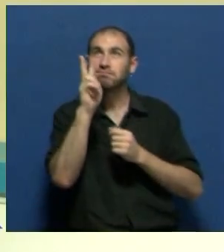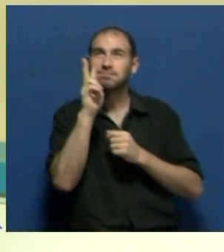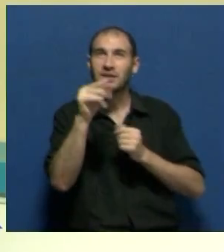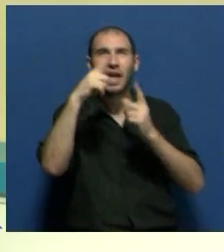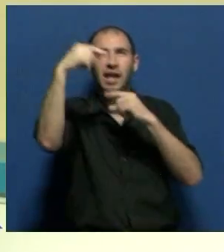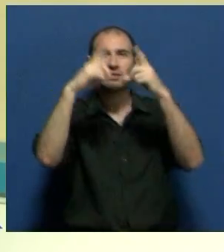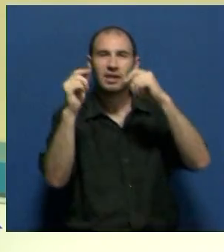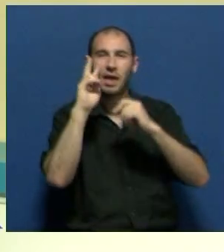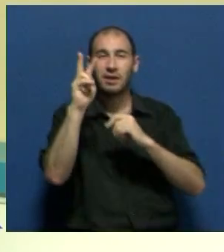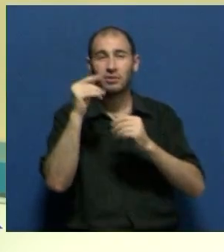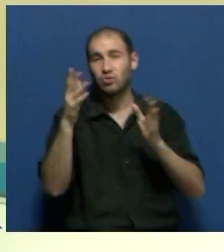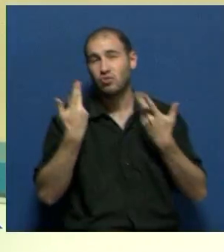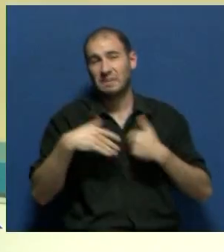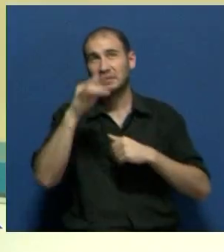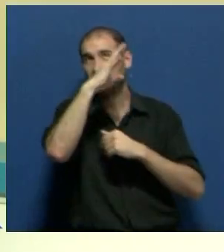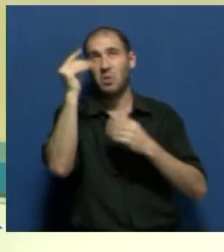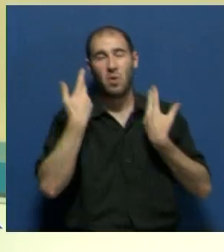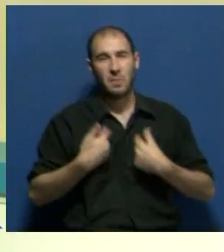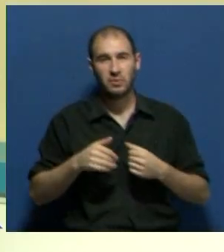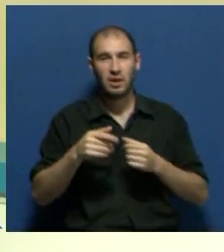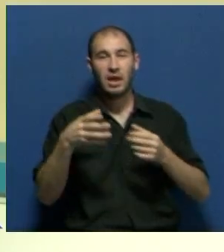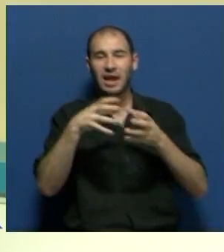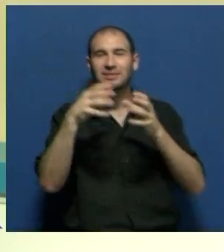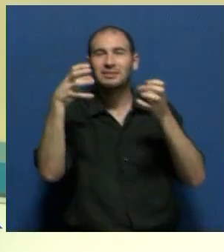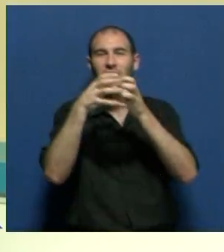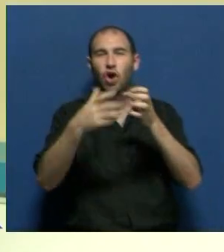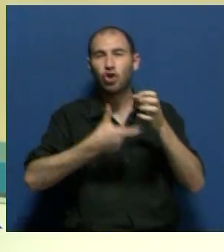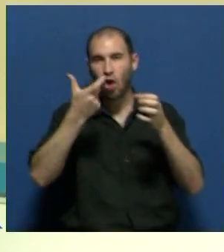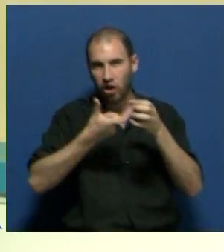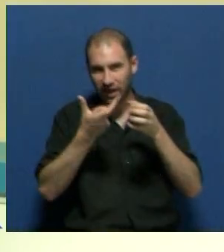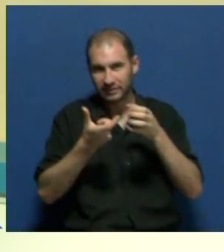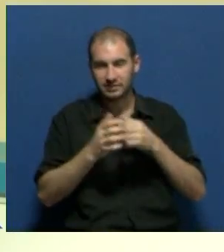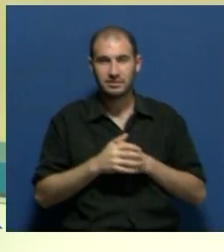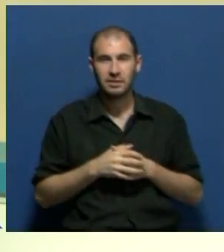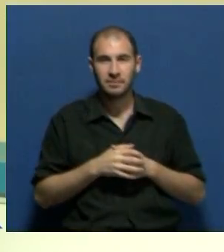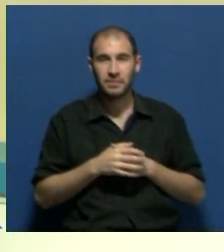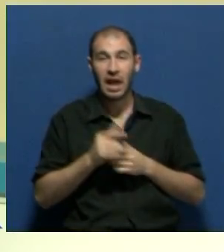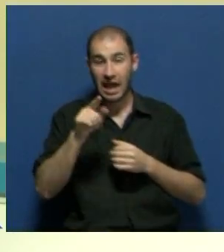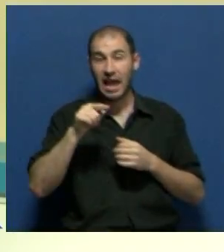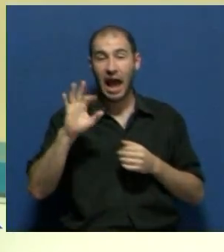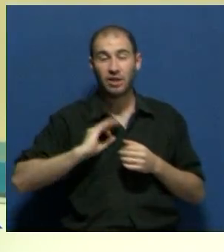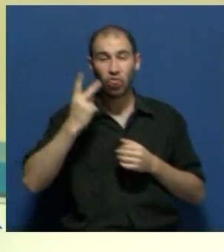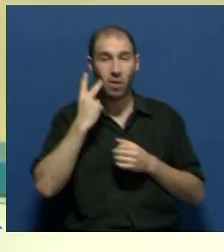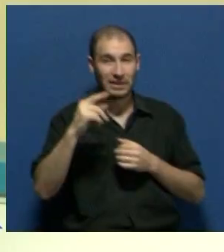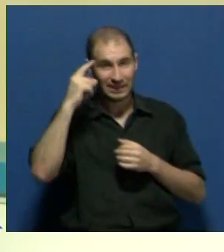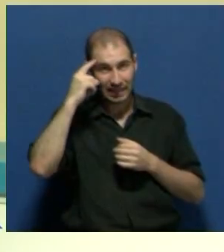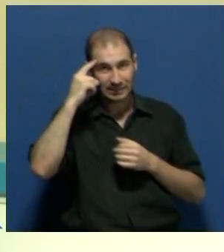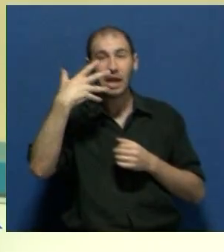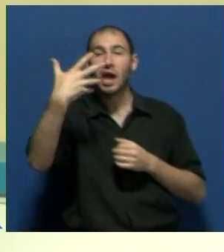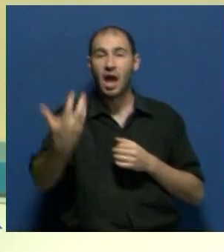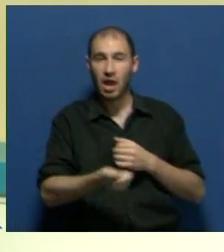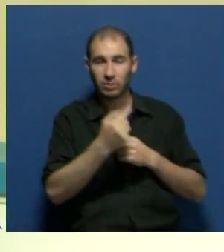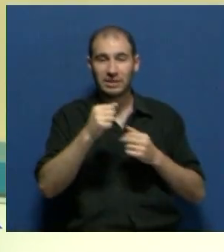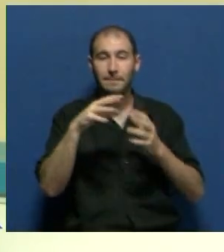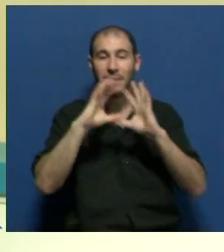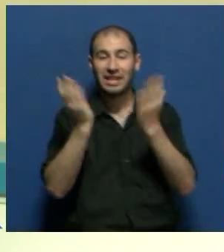las estrellas que son comunes en el cielo, y ellas son las enanas rojas. Ahí es justamente donde en el año 2010 lograron encontrar